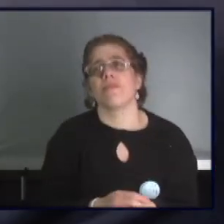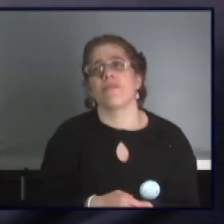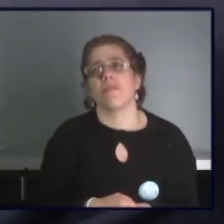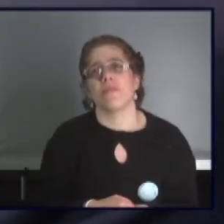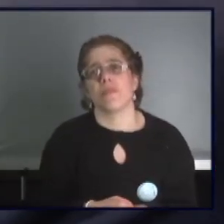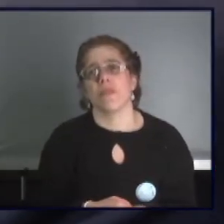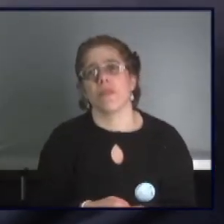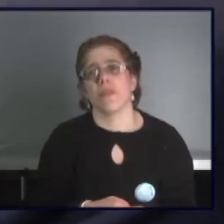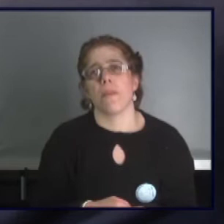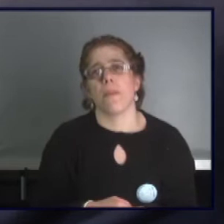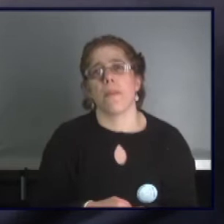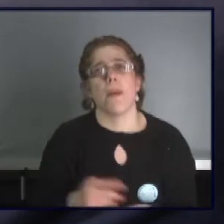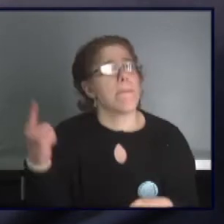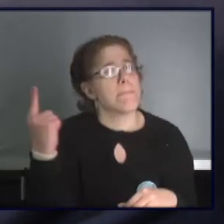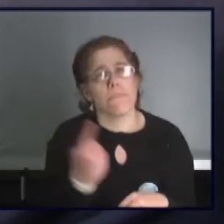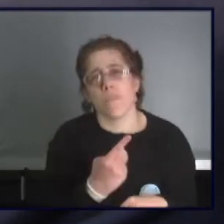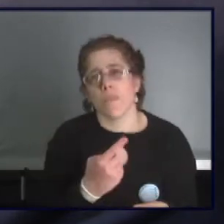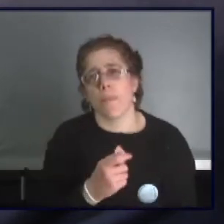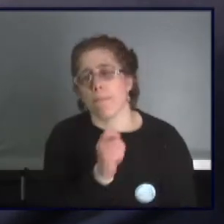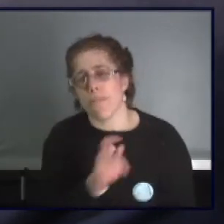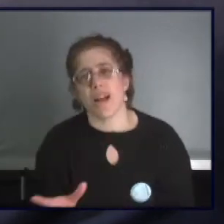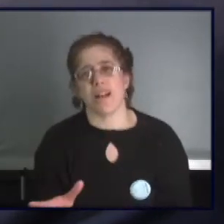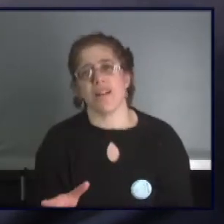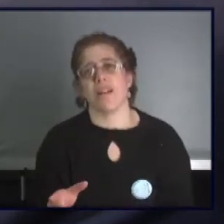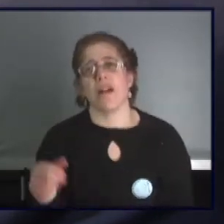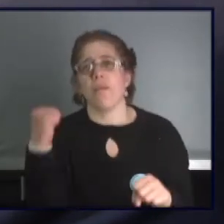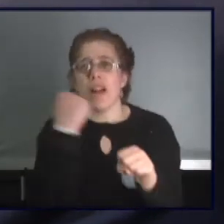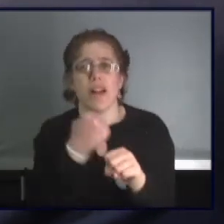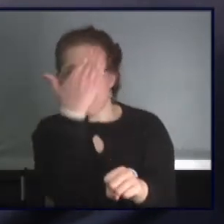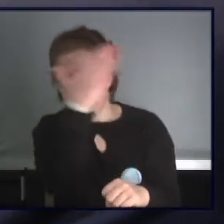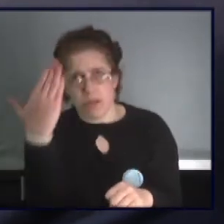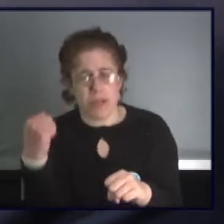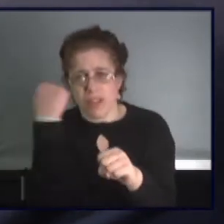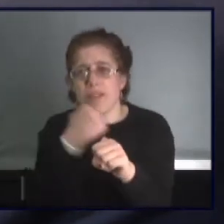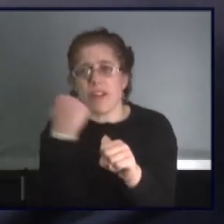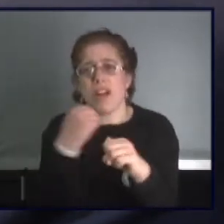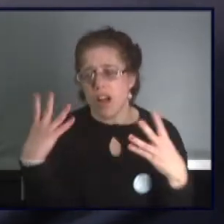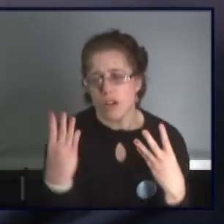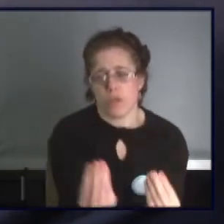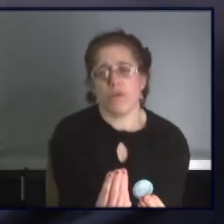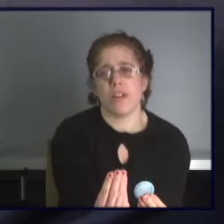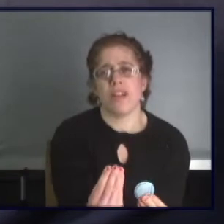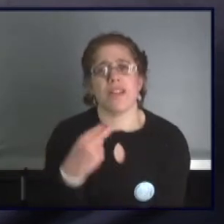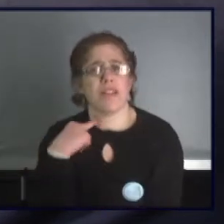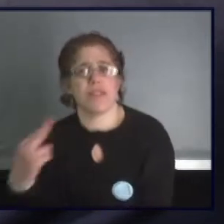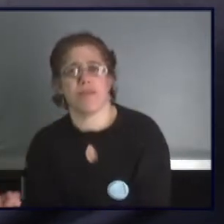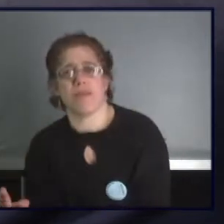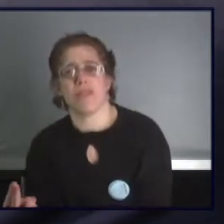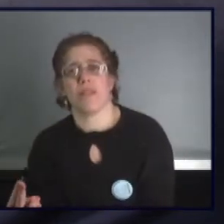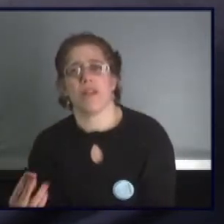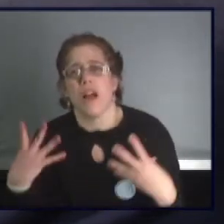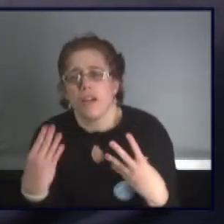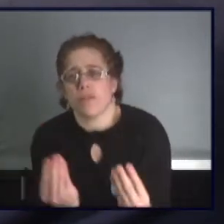son - con peores condiciones de vida para los trabajadores con ayuda por hijos sin ayuda por hijos pero son